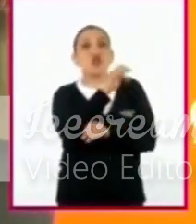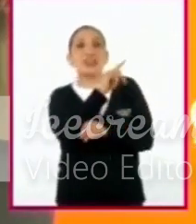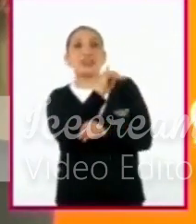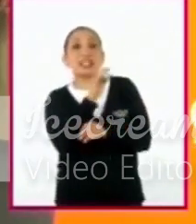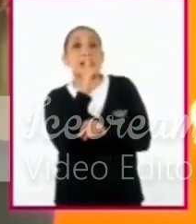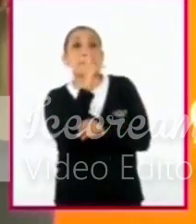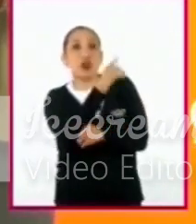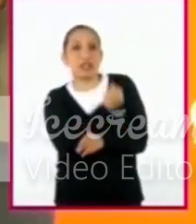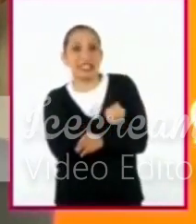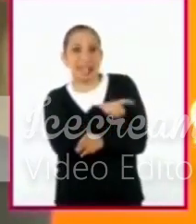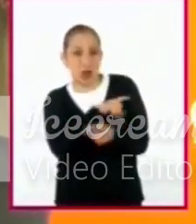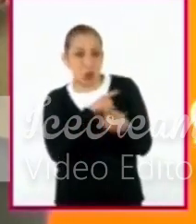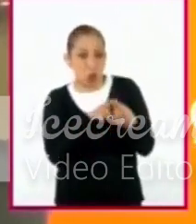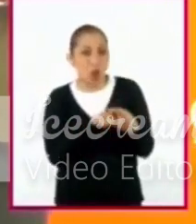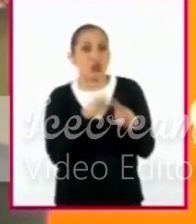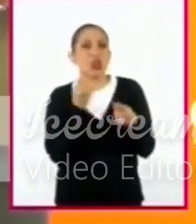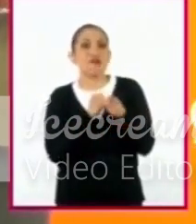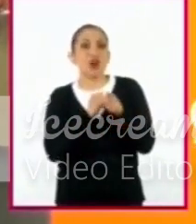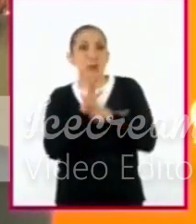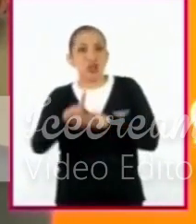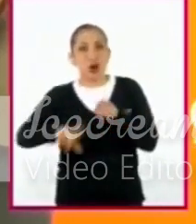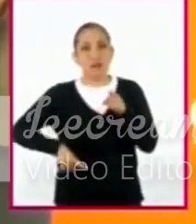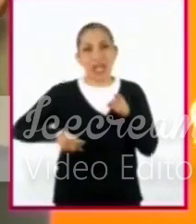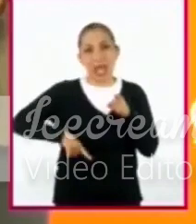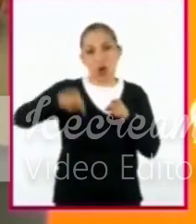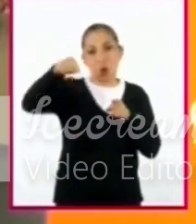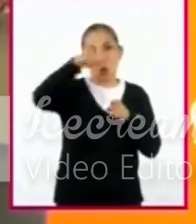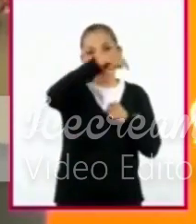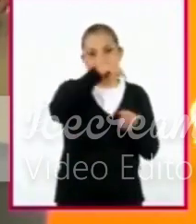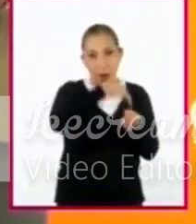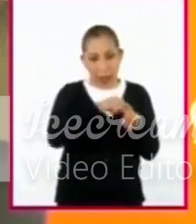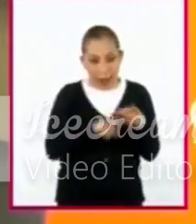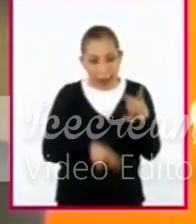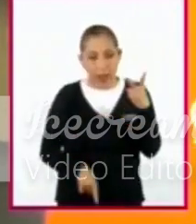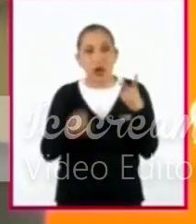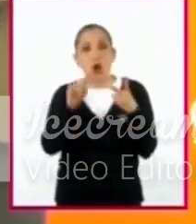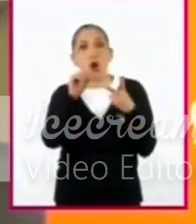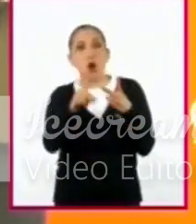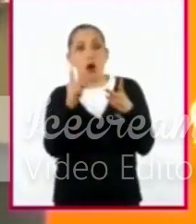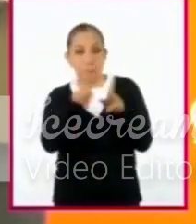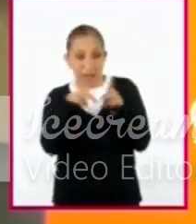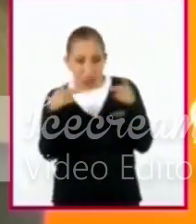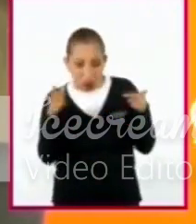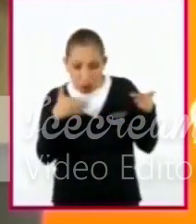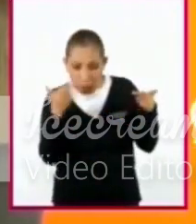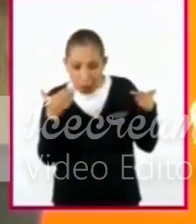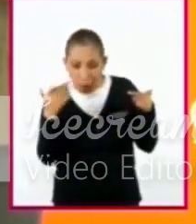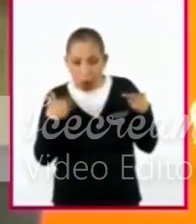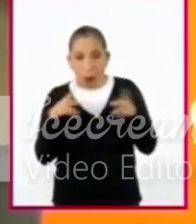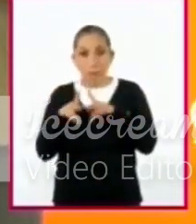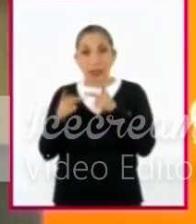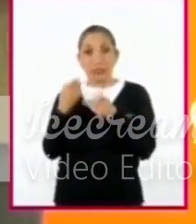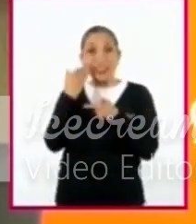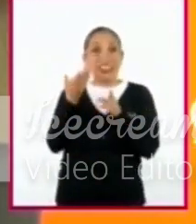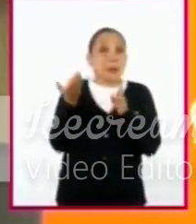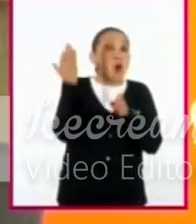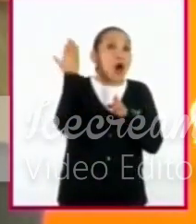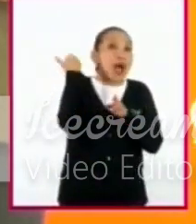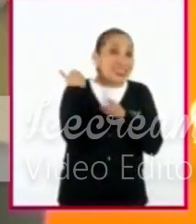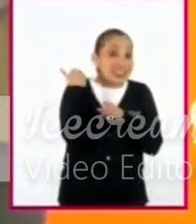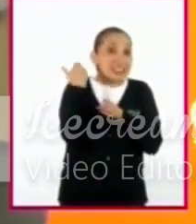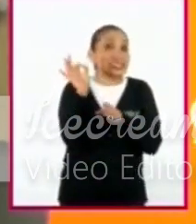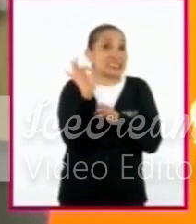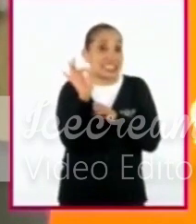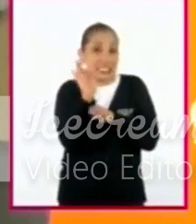de reportes de salud, informes de gobiernos locales, en los diarios y la prensa de la época. Si se